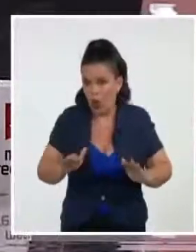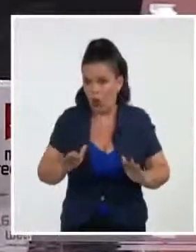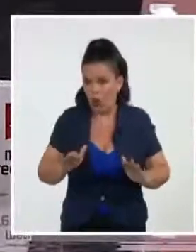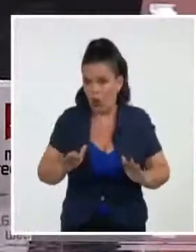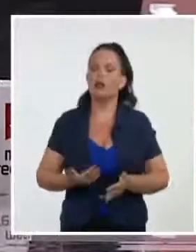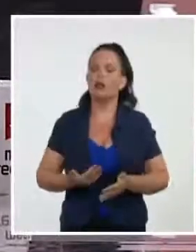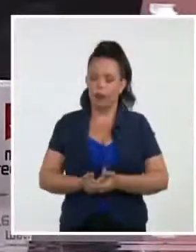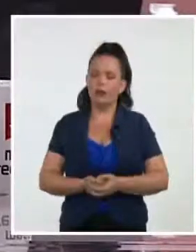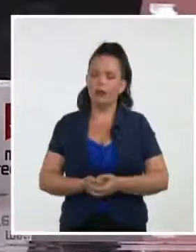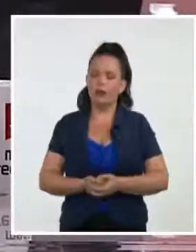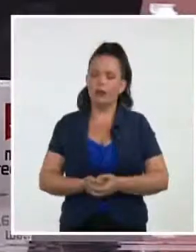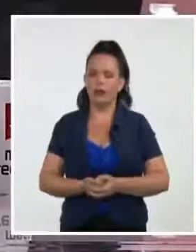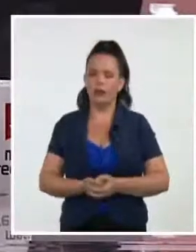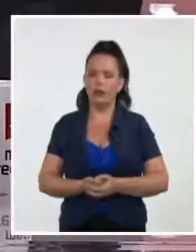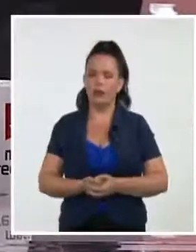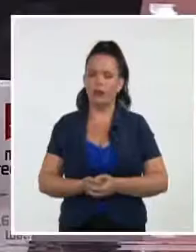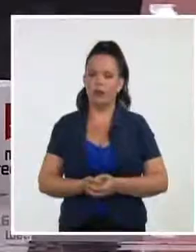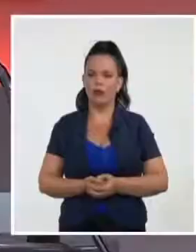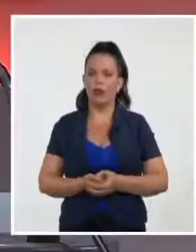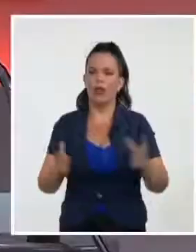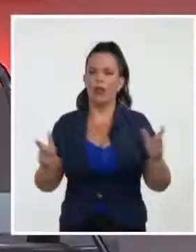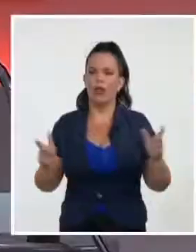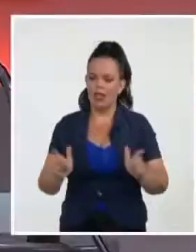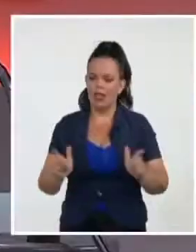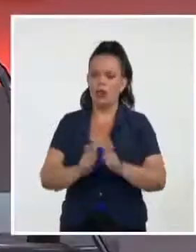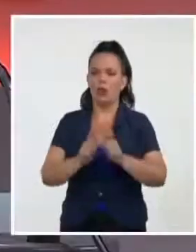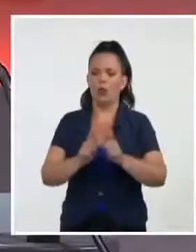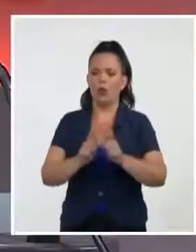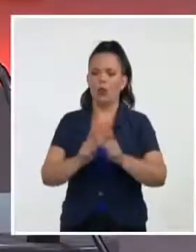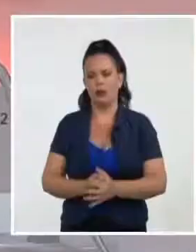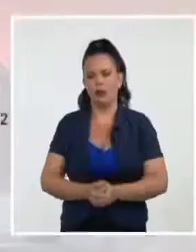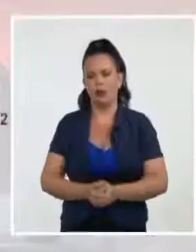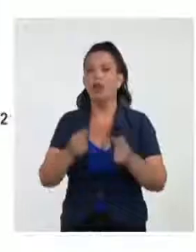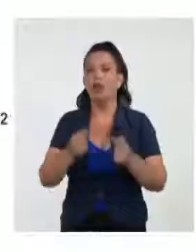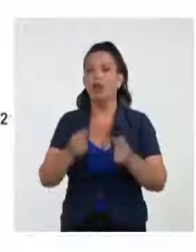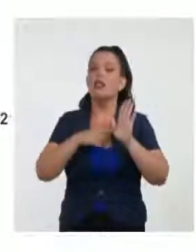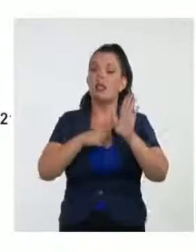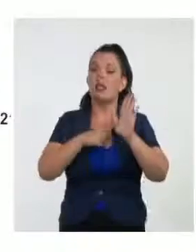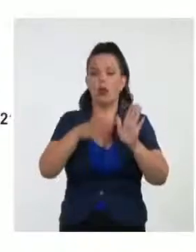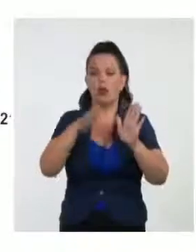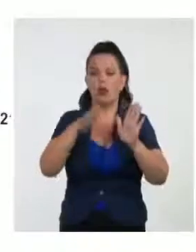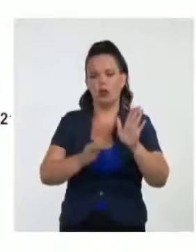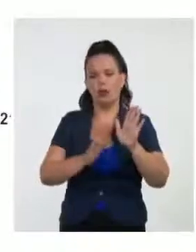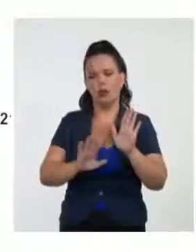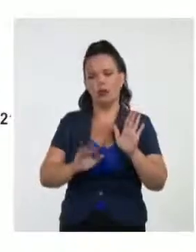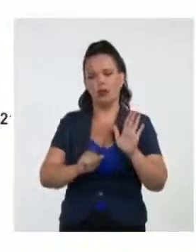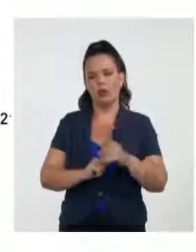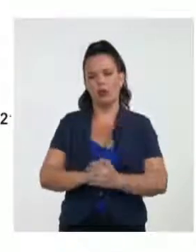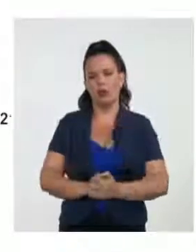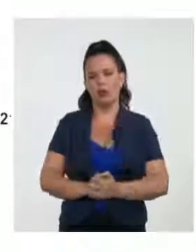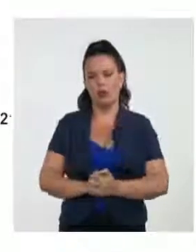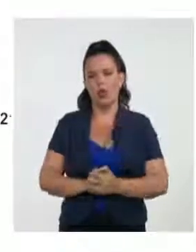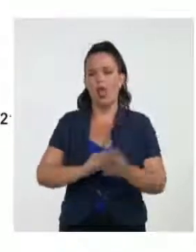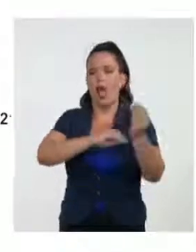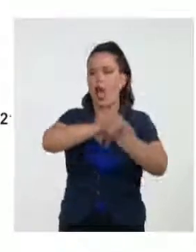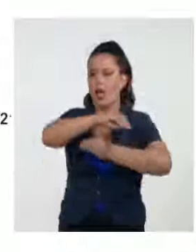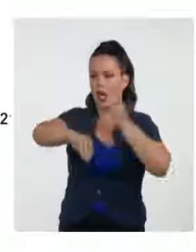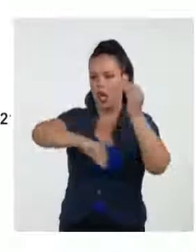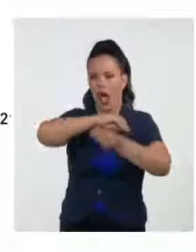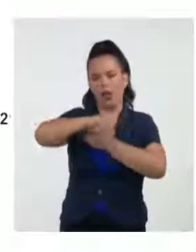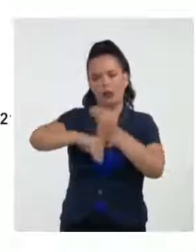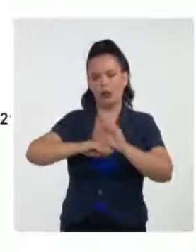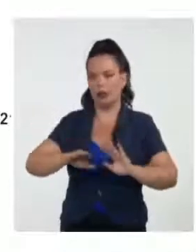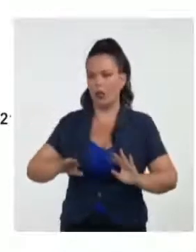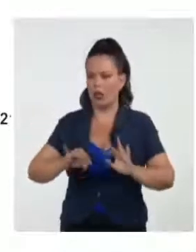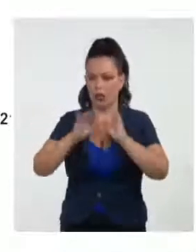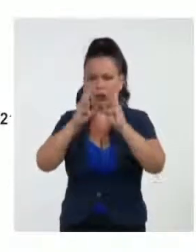protección. Exactamente. Disminuye sensiblemente. Sí, se nota, se nota que verdaderamente la variación es muy notable. Esto